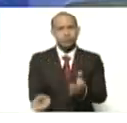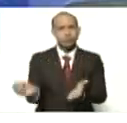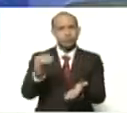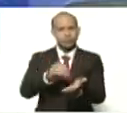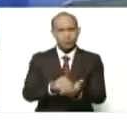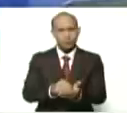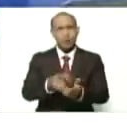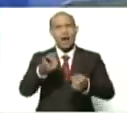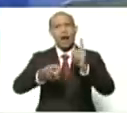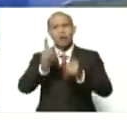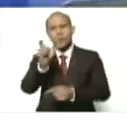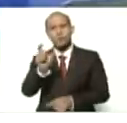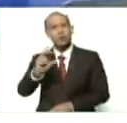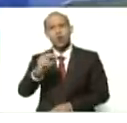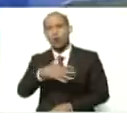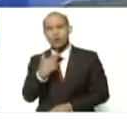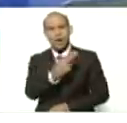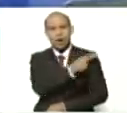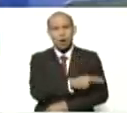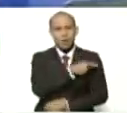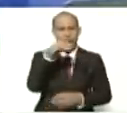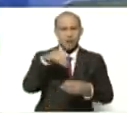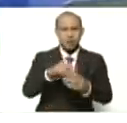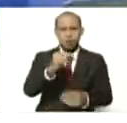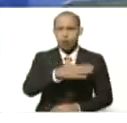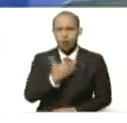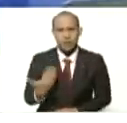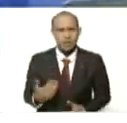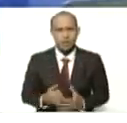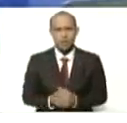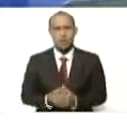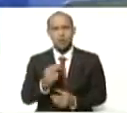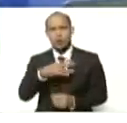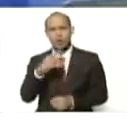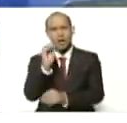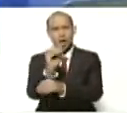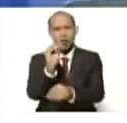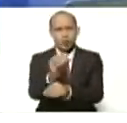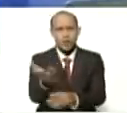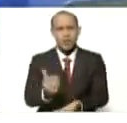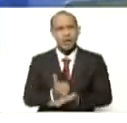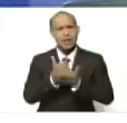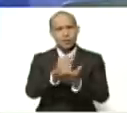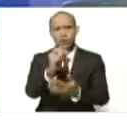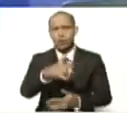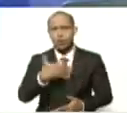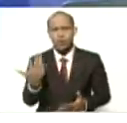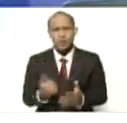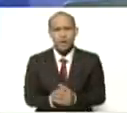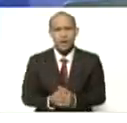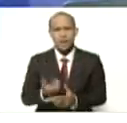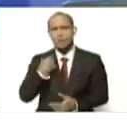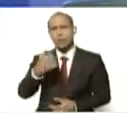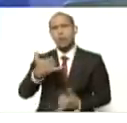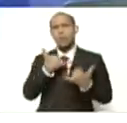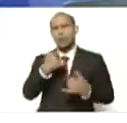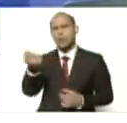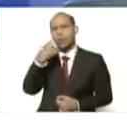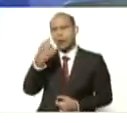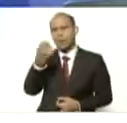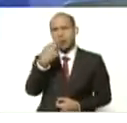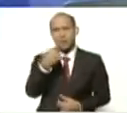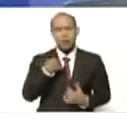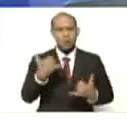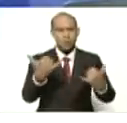hospitalizarse hay mucha gente que no quiere que lo traten que lo ayuden y se automedican compañeros